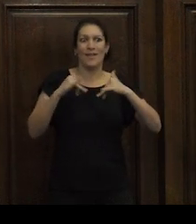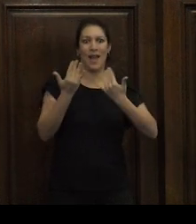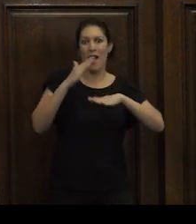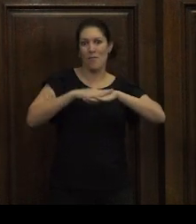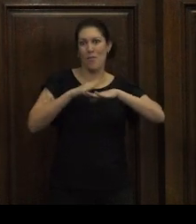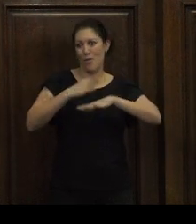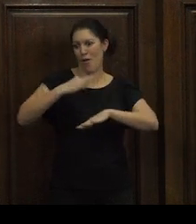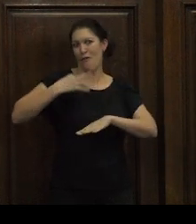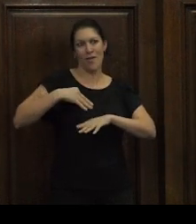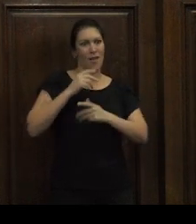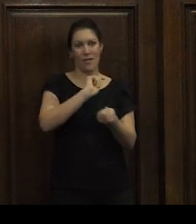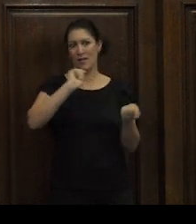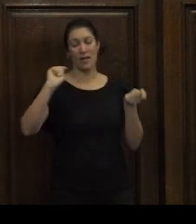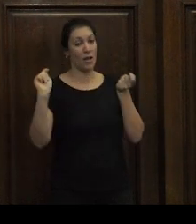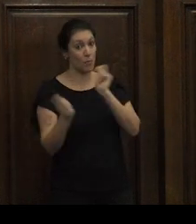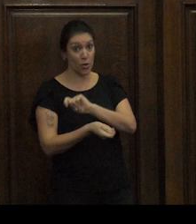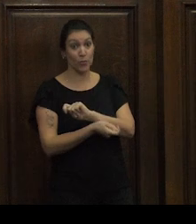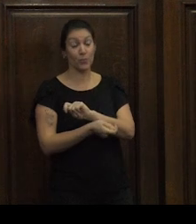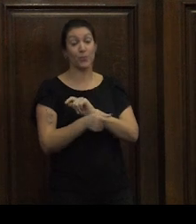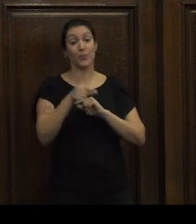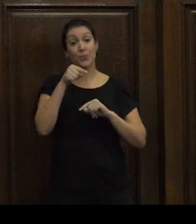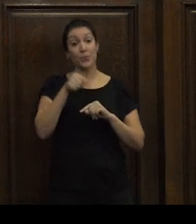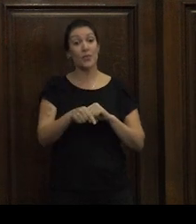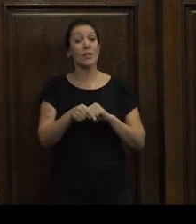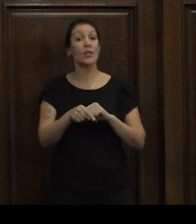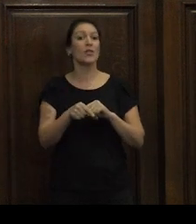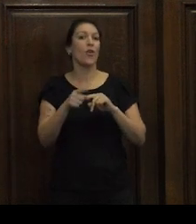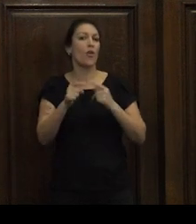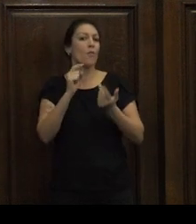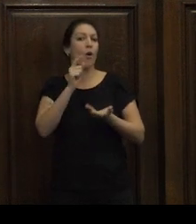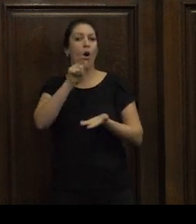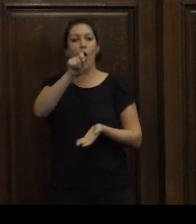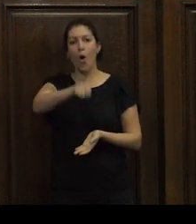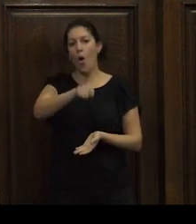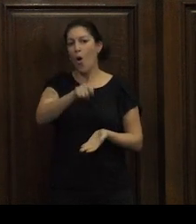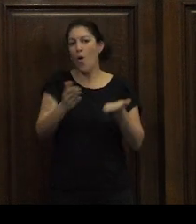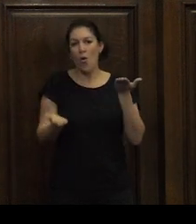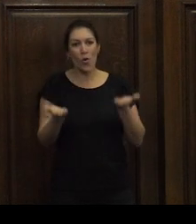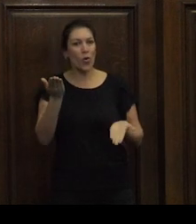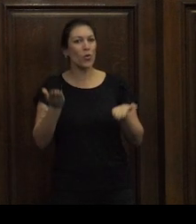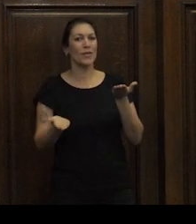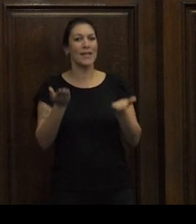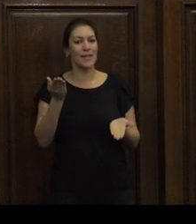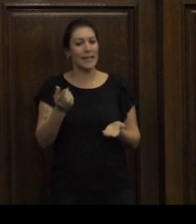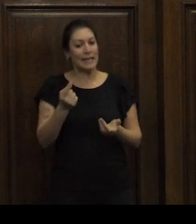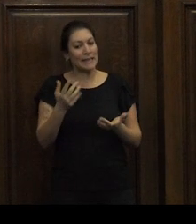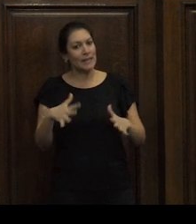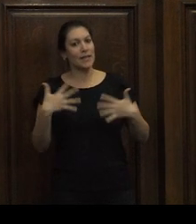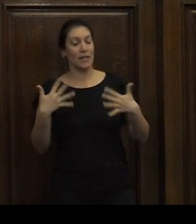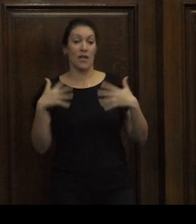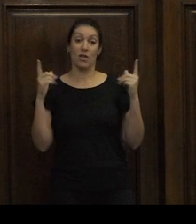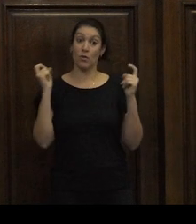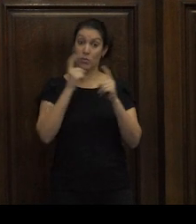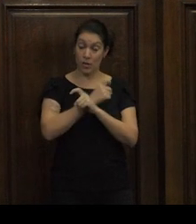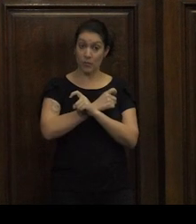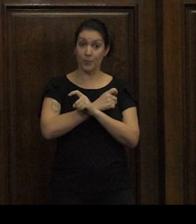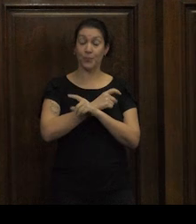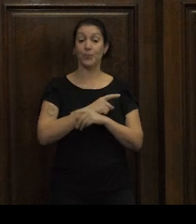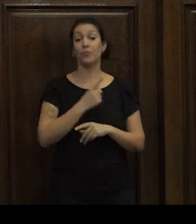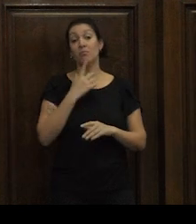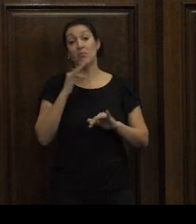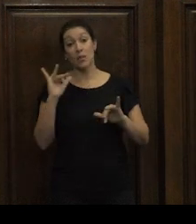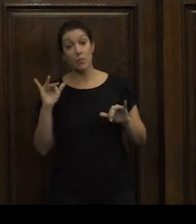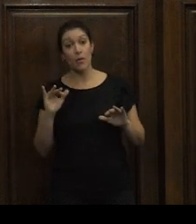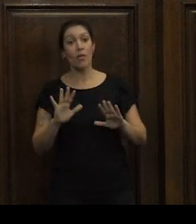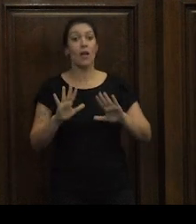vivir de otras maneras, la dinámica misma de la justicia también está en jaque, ¿no? Por ejemplo,